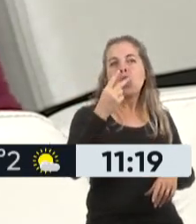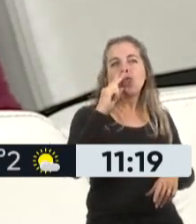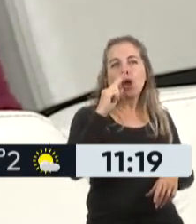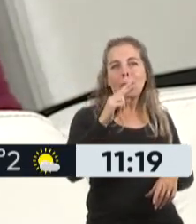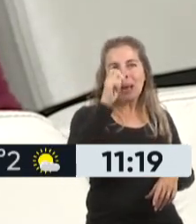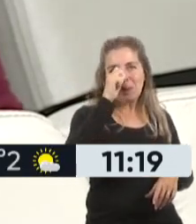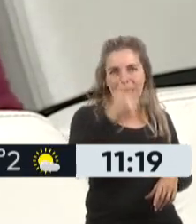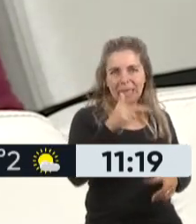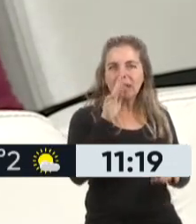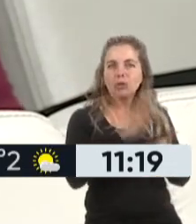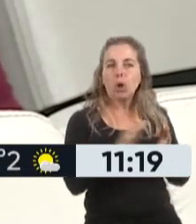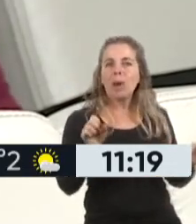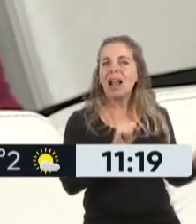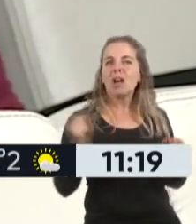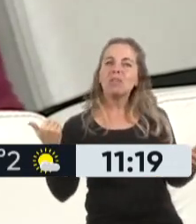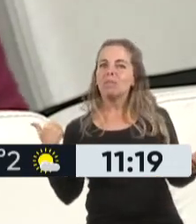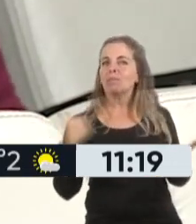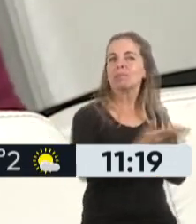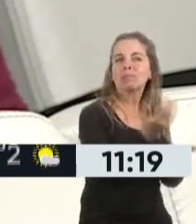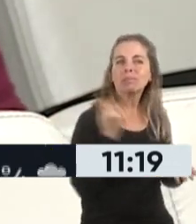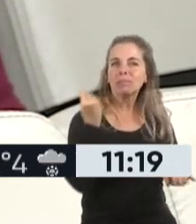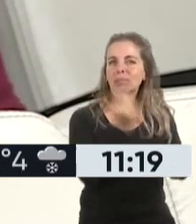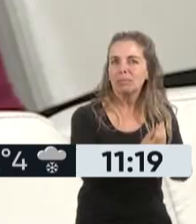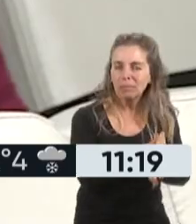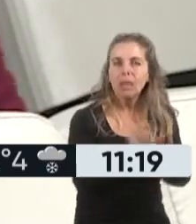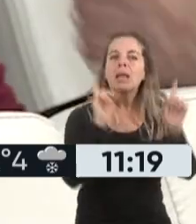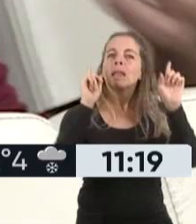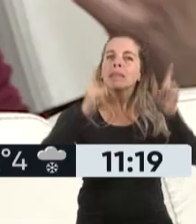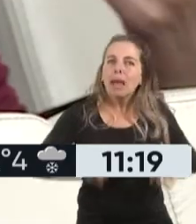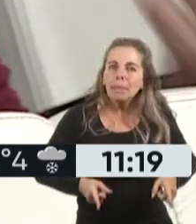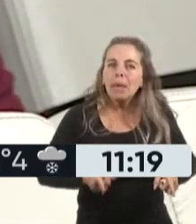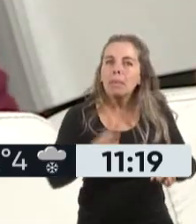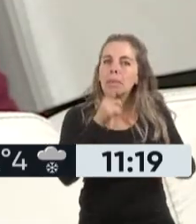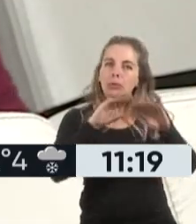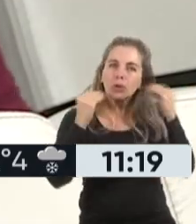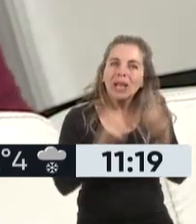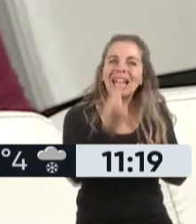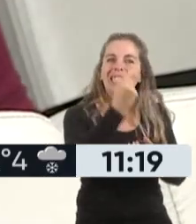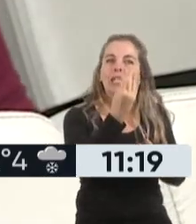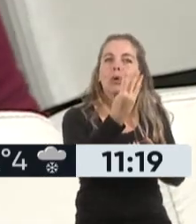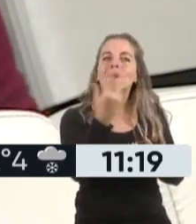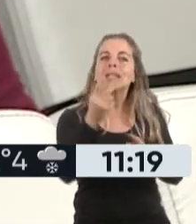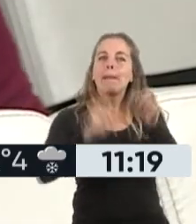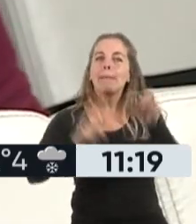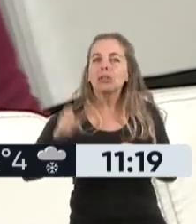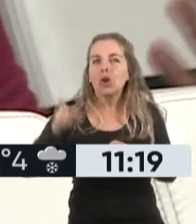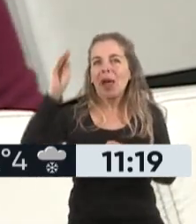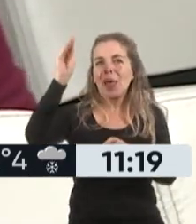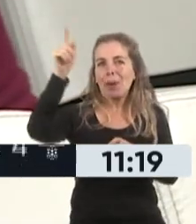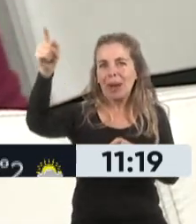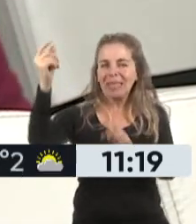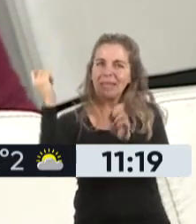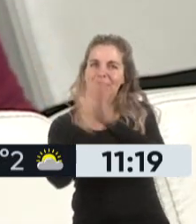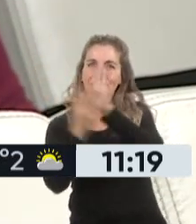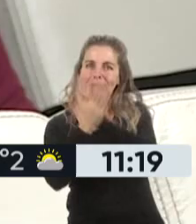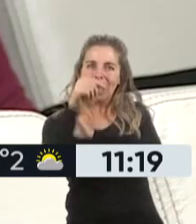ya contestó a ese pedido, y de la lista de los 143 posibles prófugos acá, ¿cuántos estarían